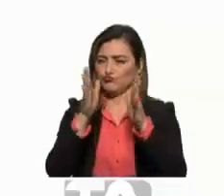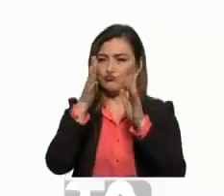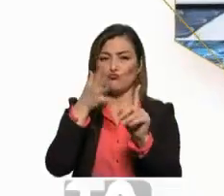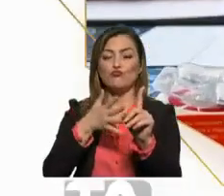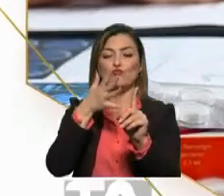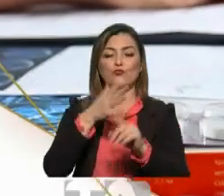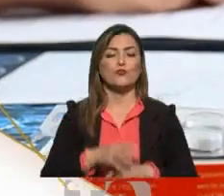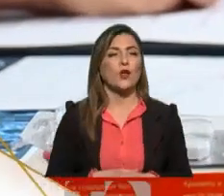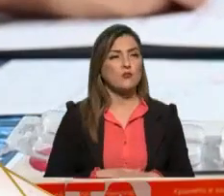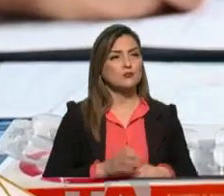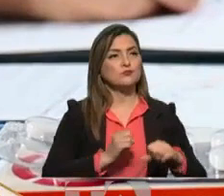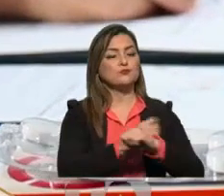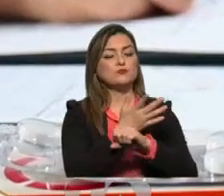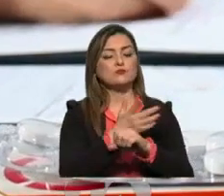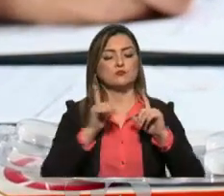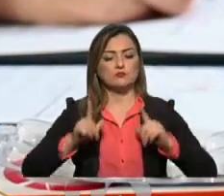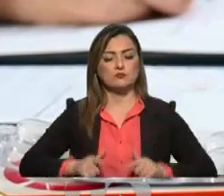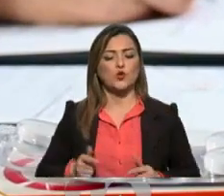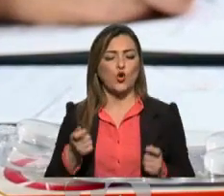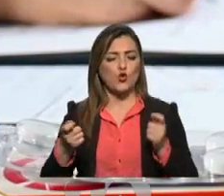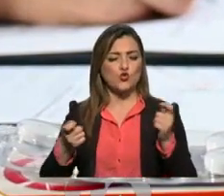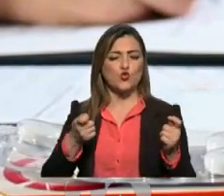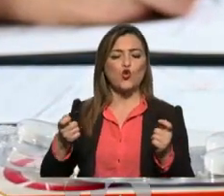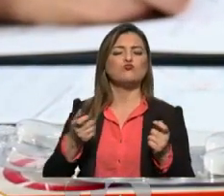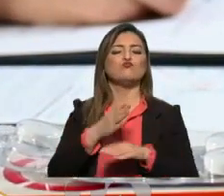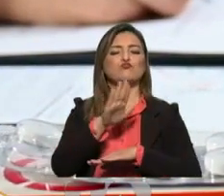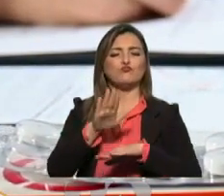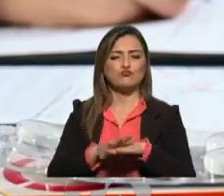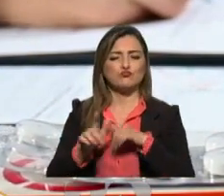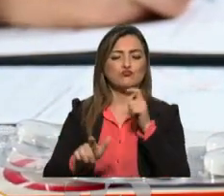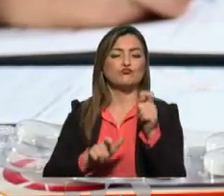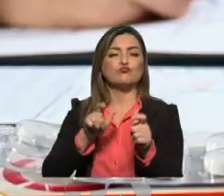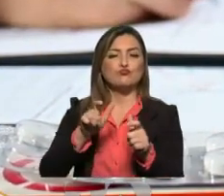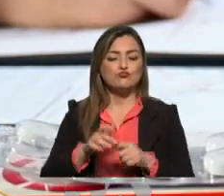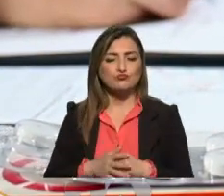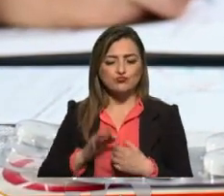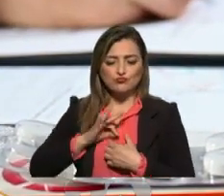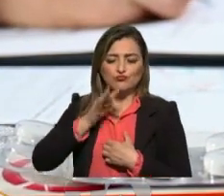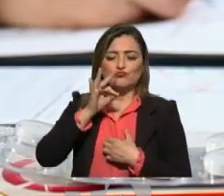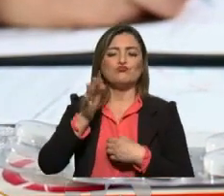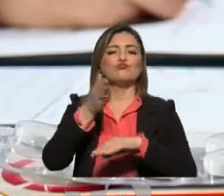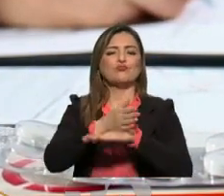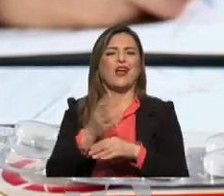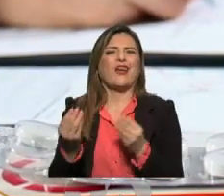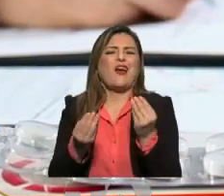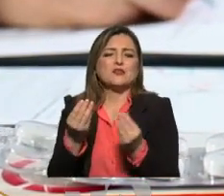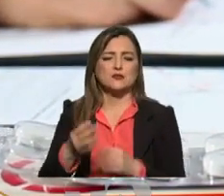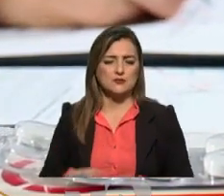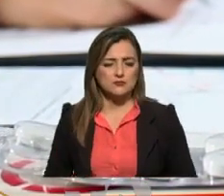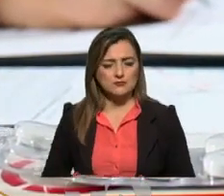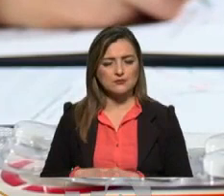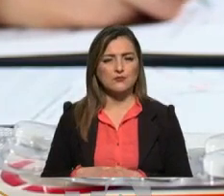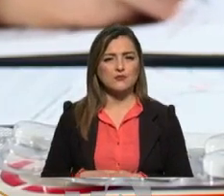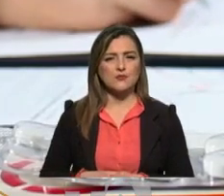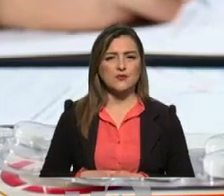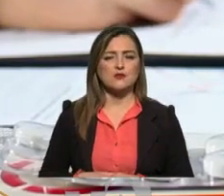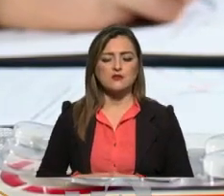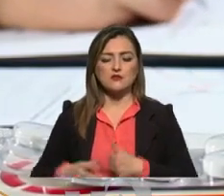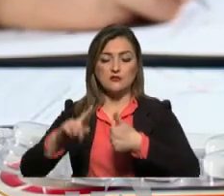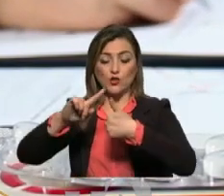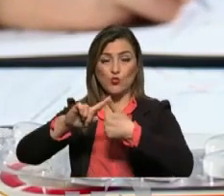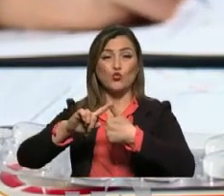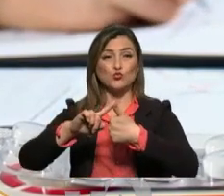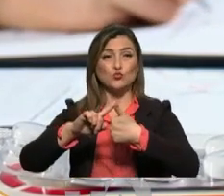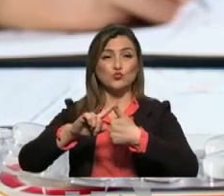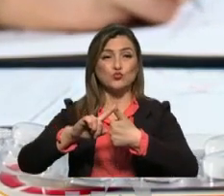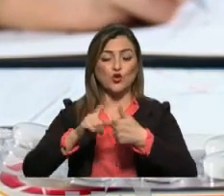sobre la salud y los controles hormonales, por ejemplo, relacionados a aquellas personas que tuvieron COVID-19. ¿Qué deberían hacer? Primeramente,